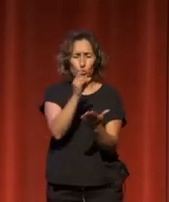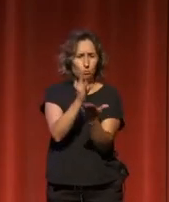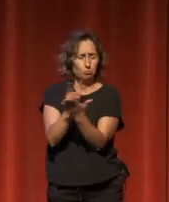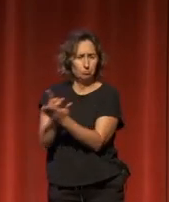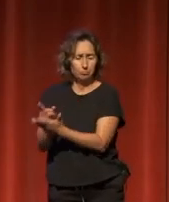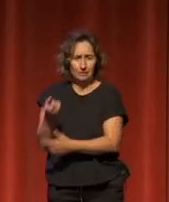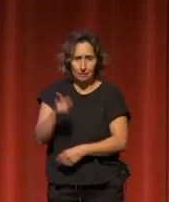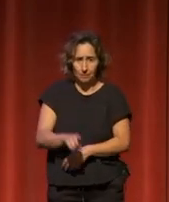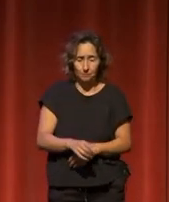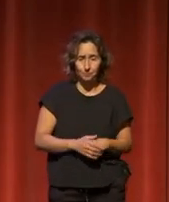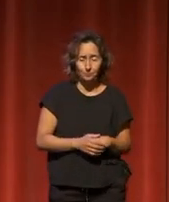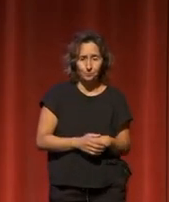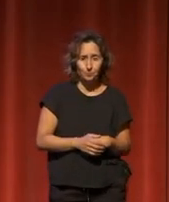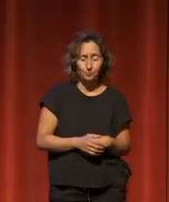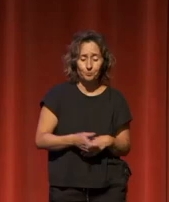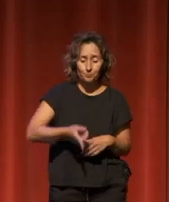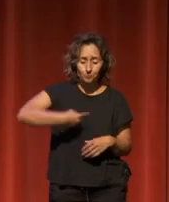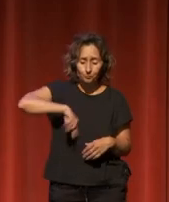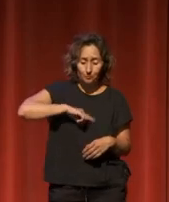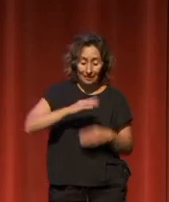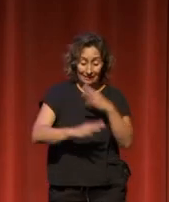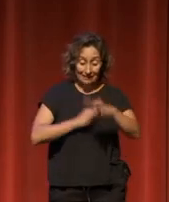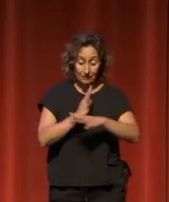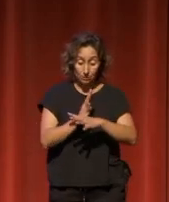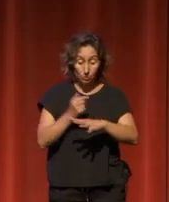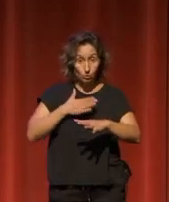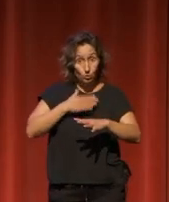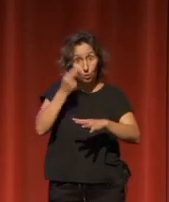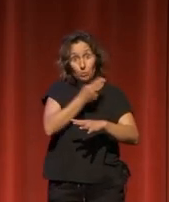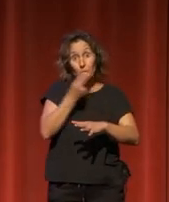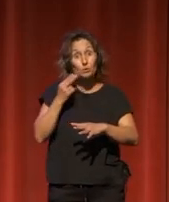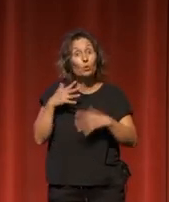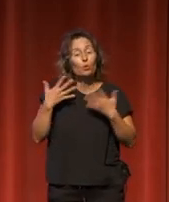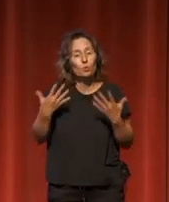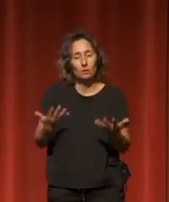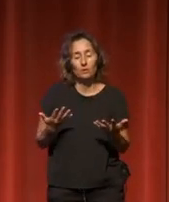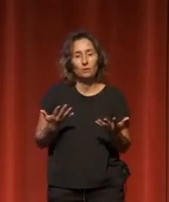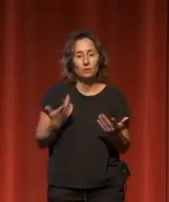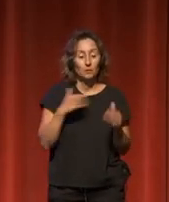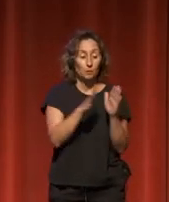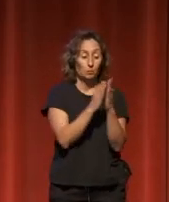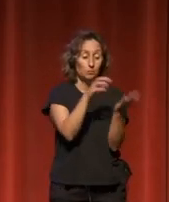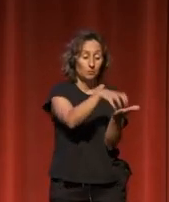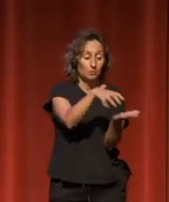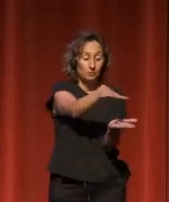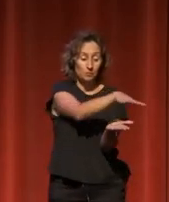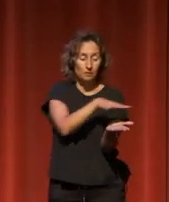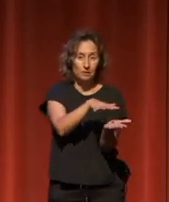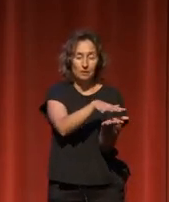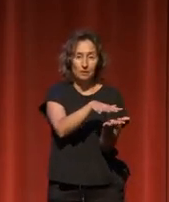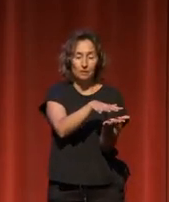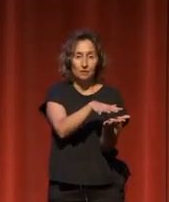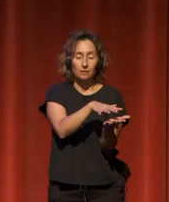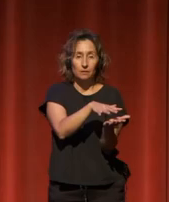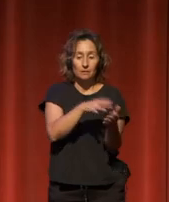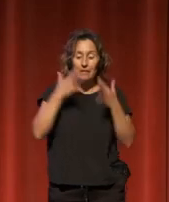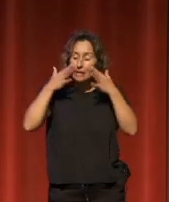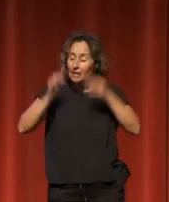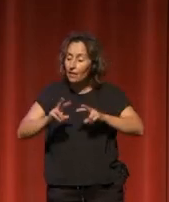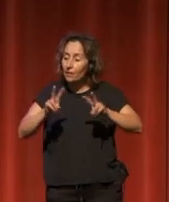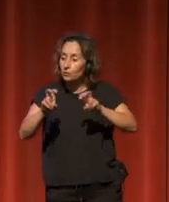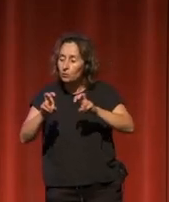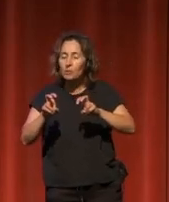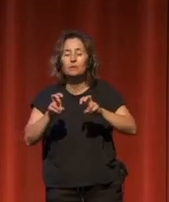no proponemos que nos proponemos para la legislatura está seguir avanzando en hacer de las bibliotecas espacios adaptados a las nuevas realidades